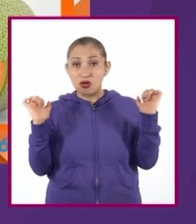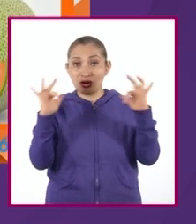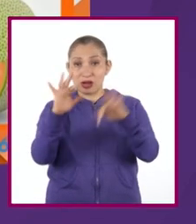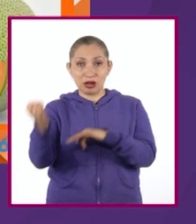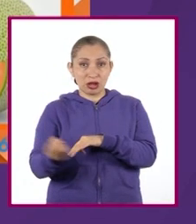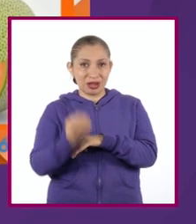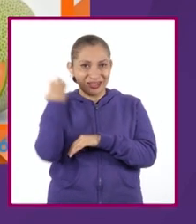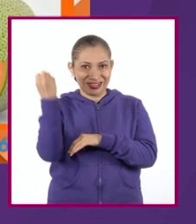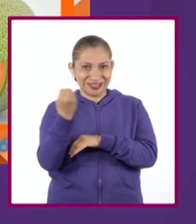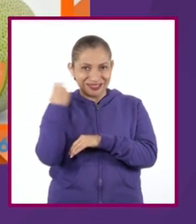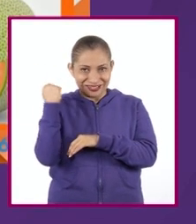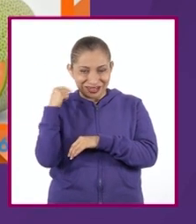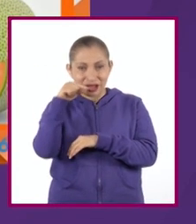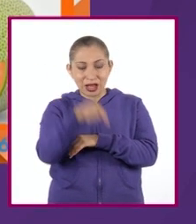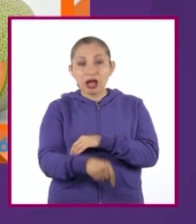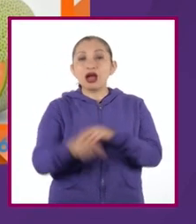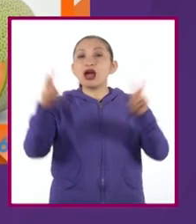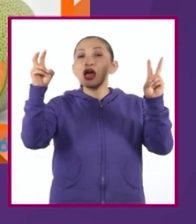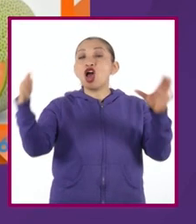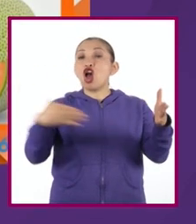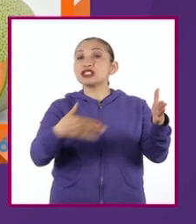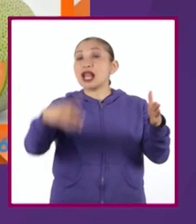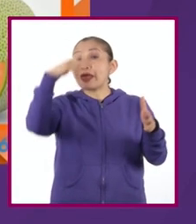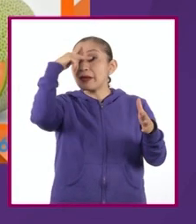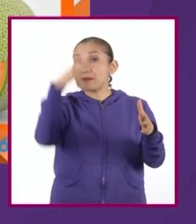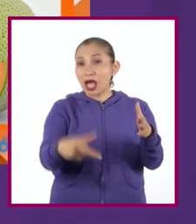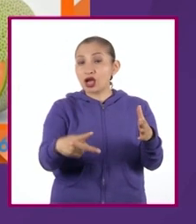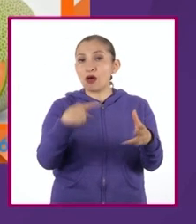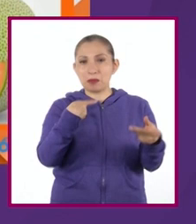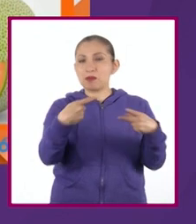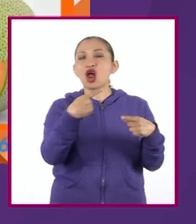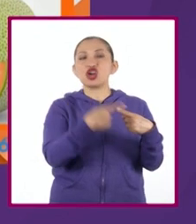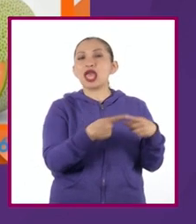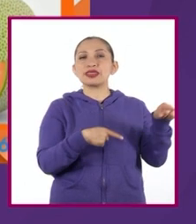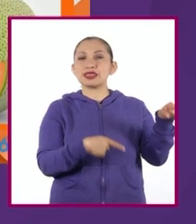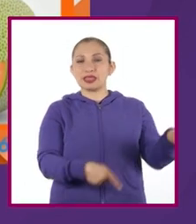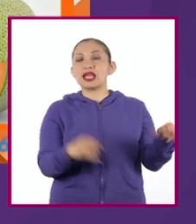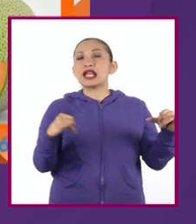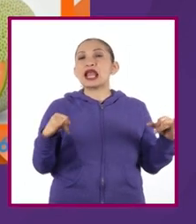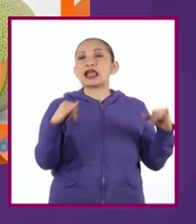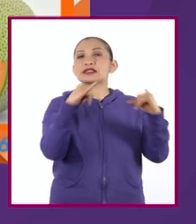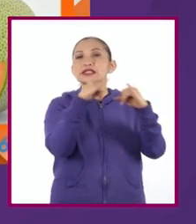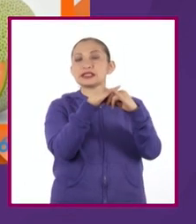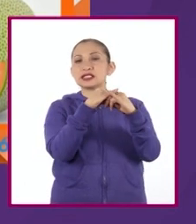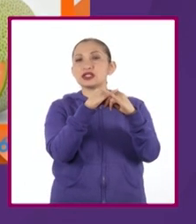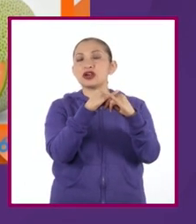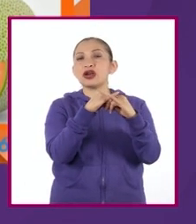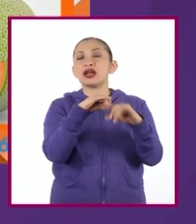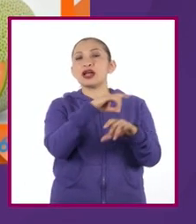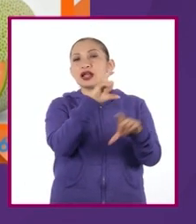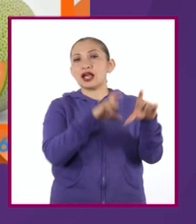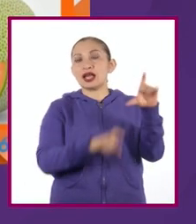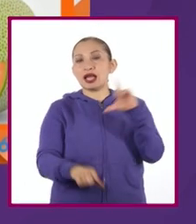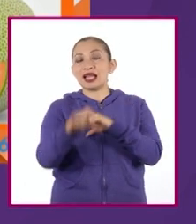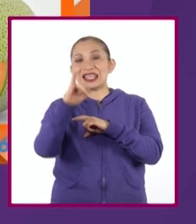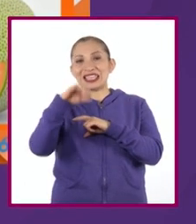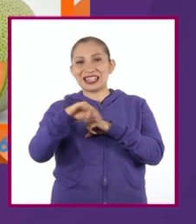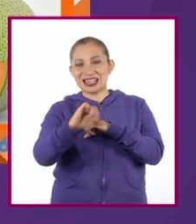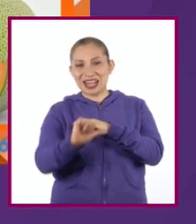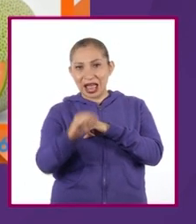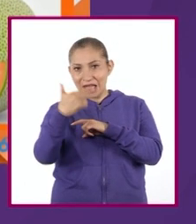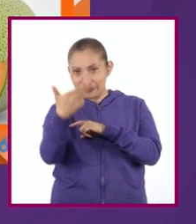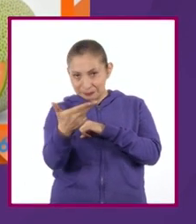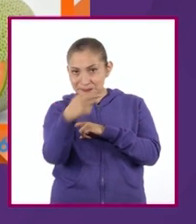seminario permanente Cocinas en México, organizado por el Instituto Nacional de Antropología